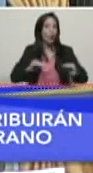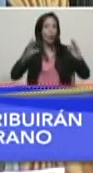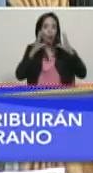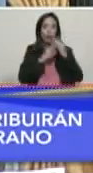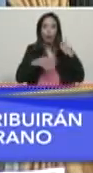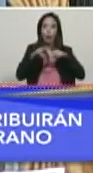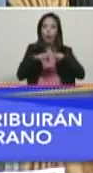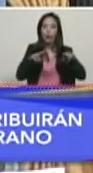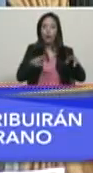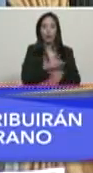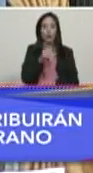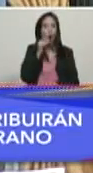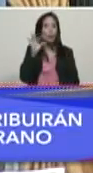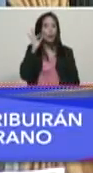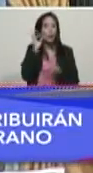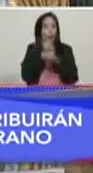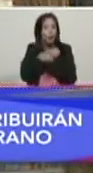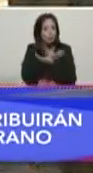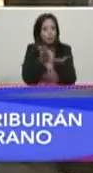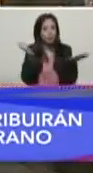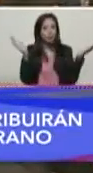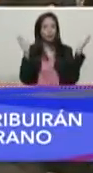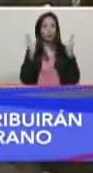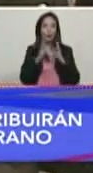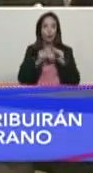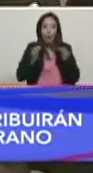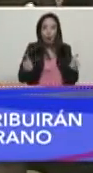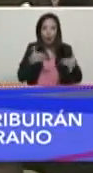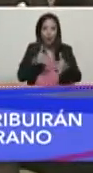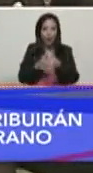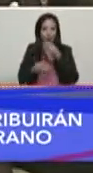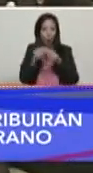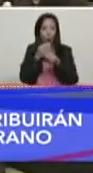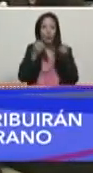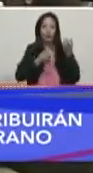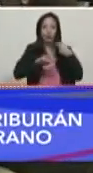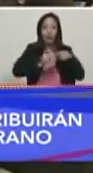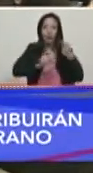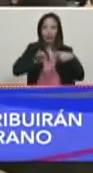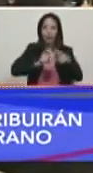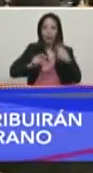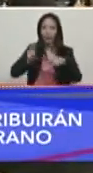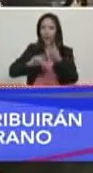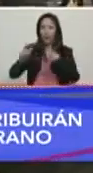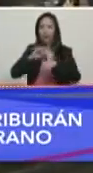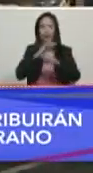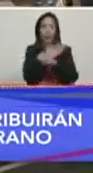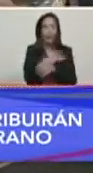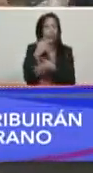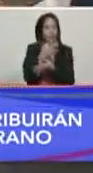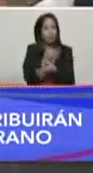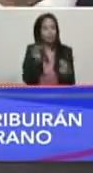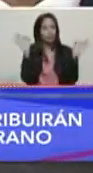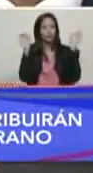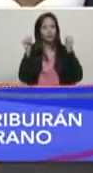niños y niñas de Venezuela, a través de los CLAP, tengan sus juguetes de calidad, con